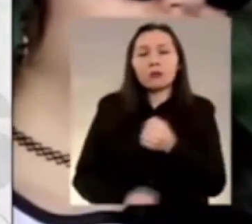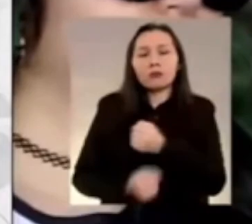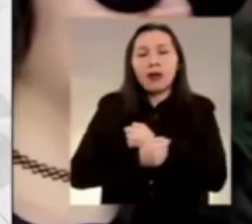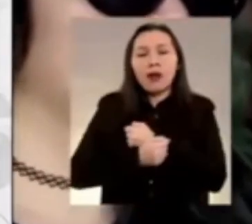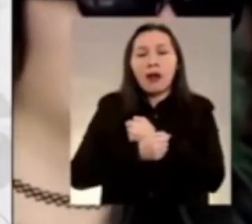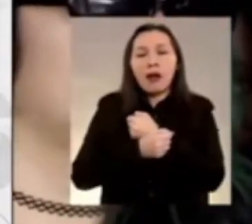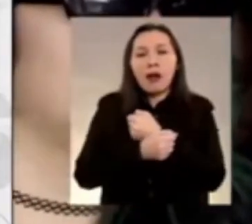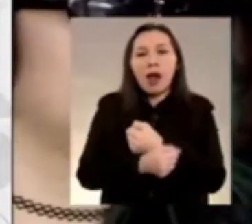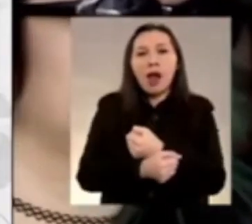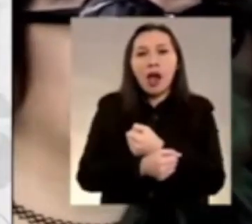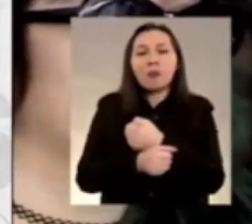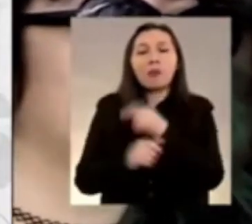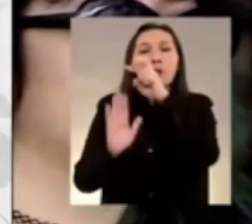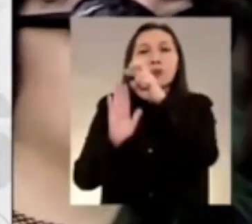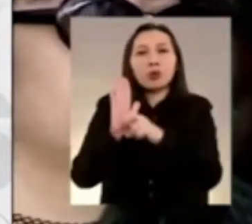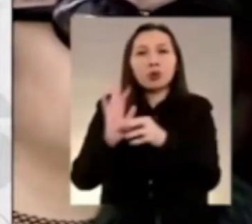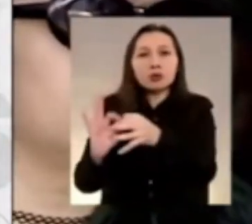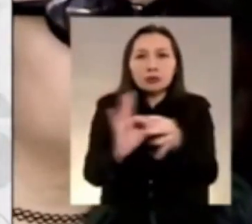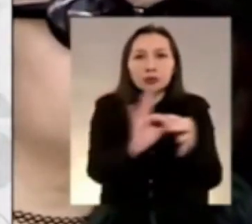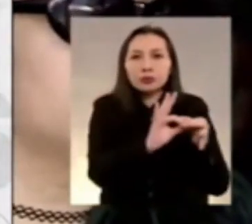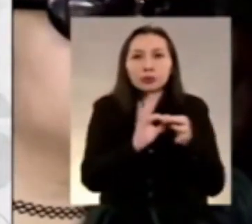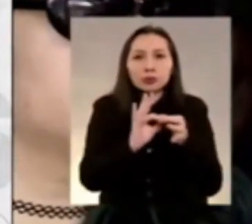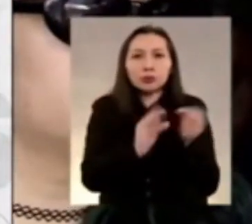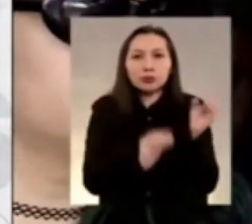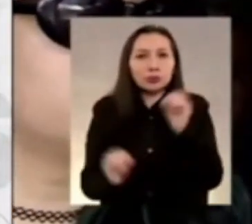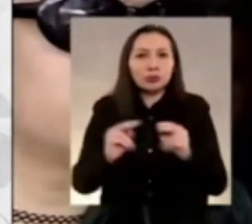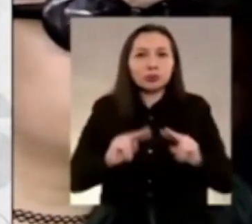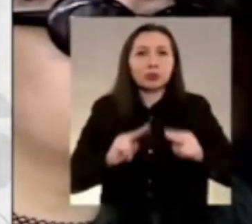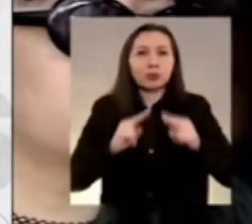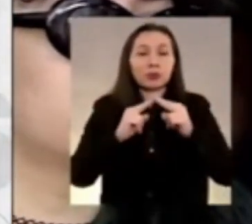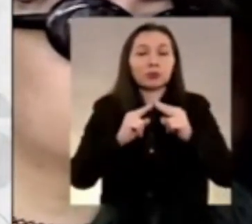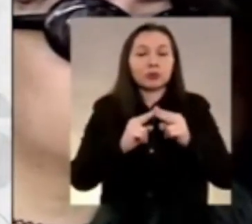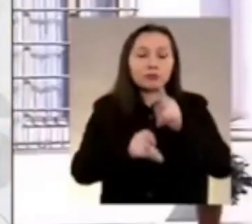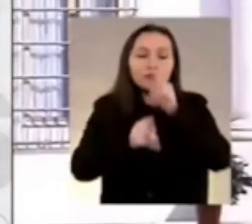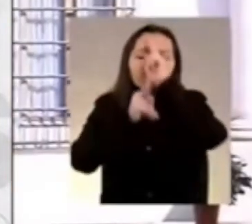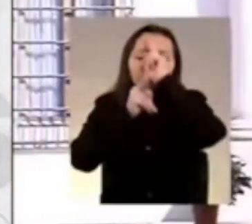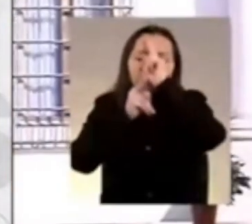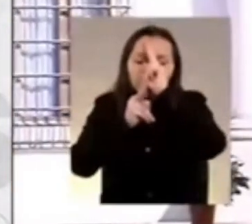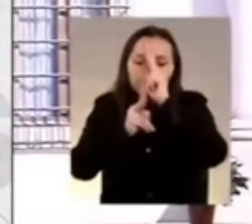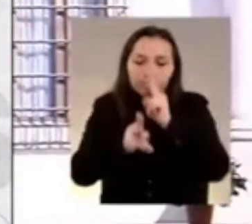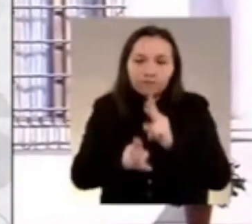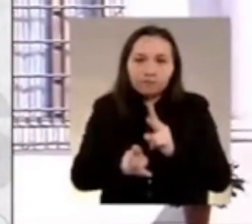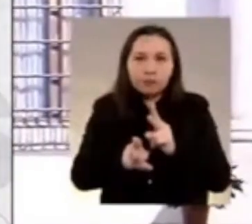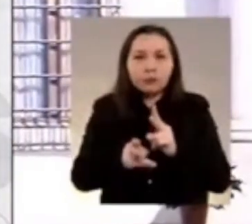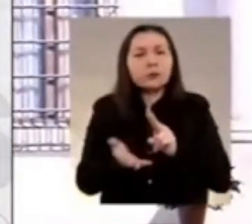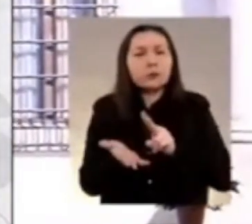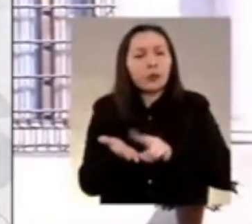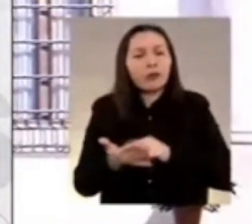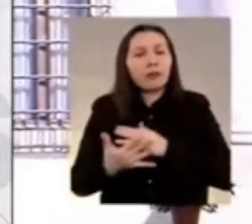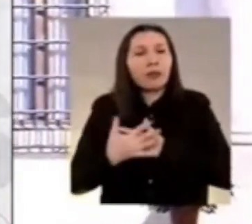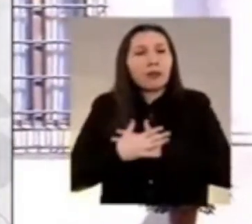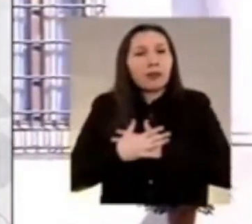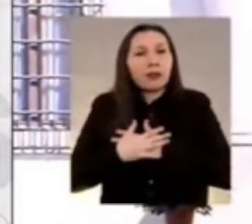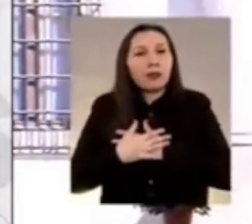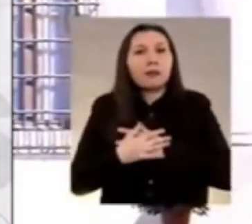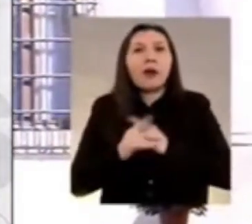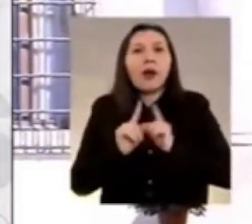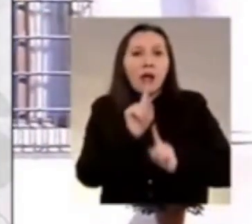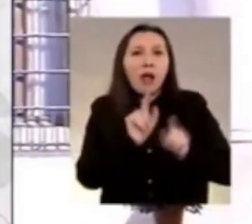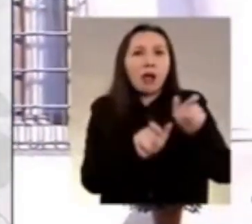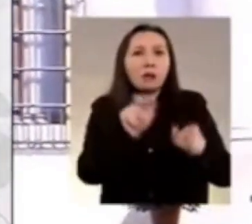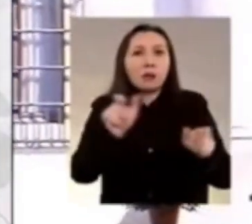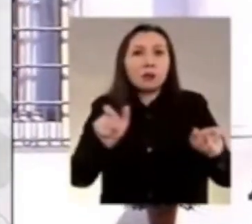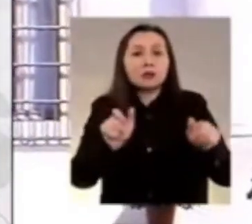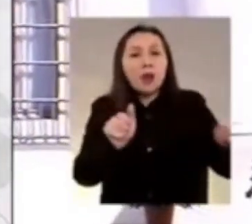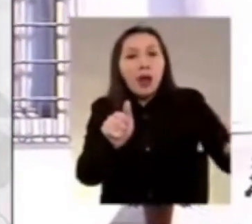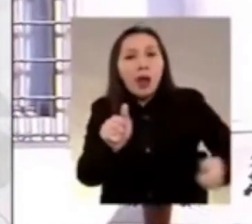amor al proyecto colectivo construido. Quiero rendir un homenaje muy sincero a todos aquellos, a